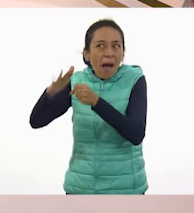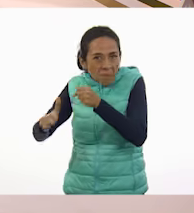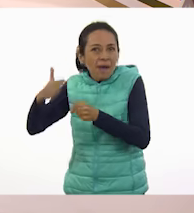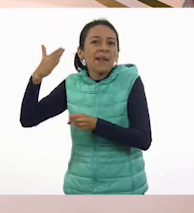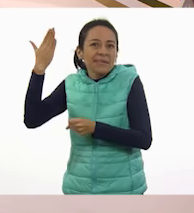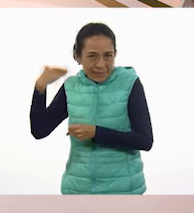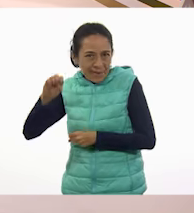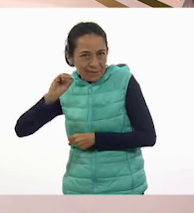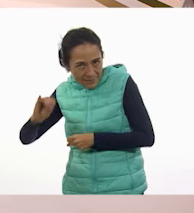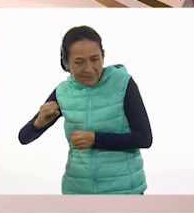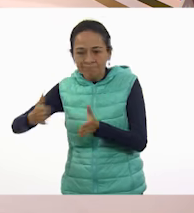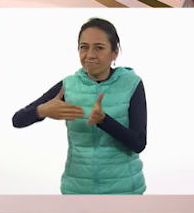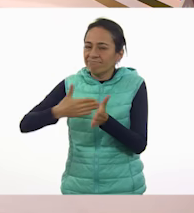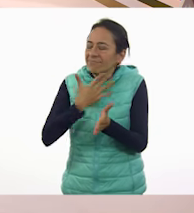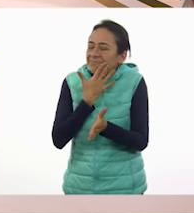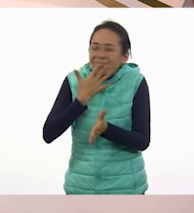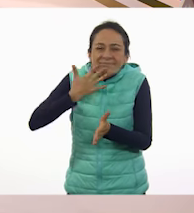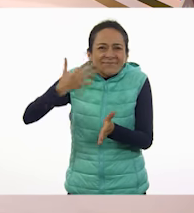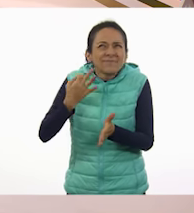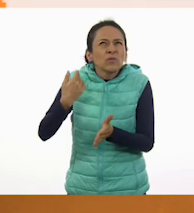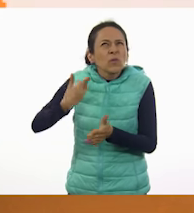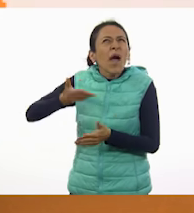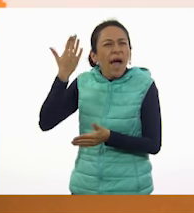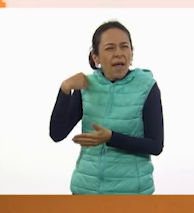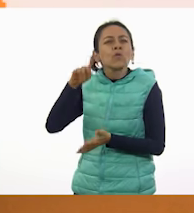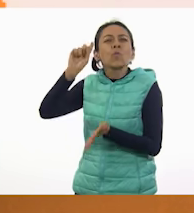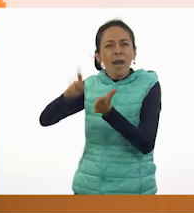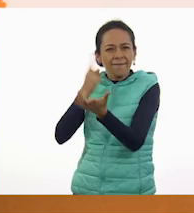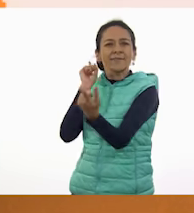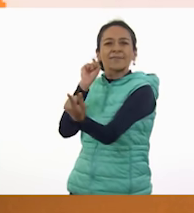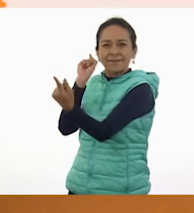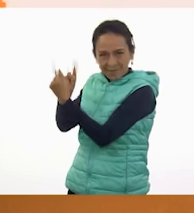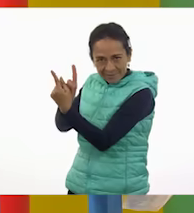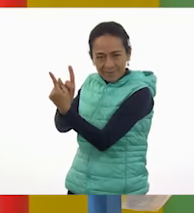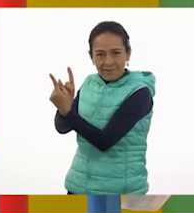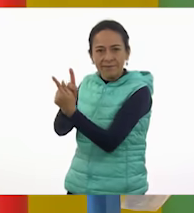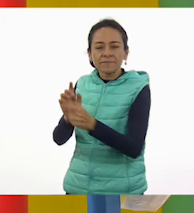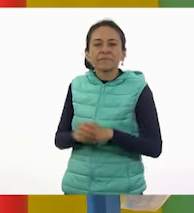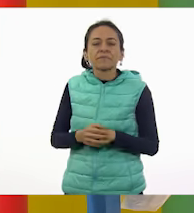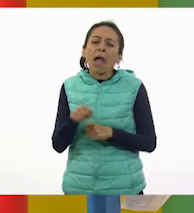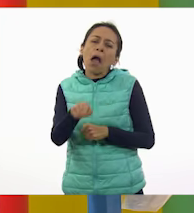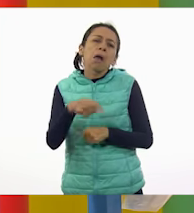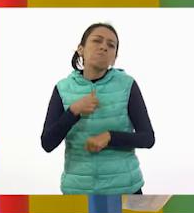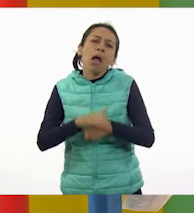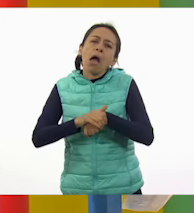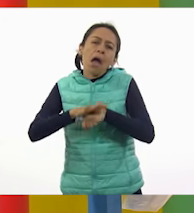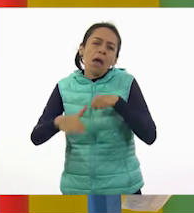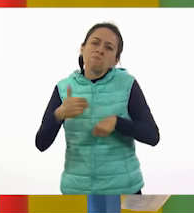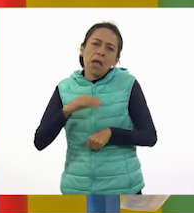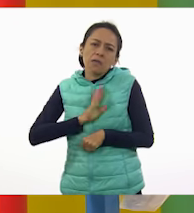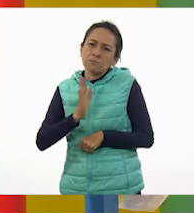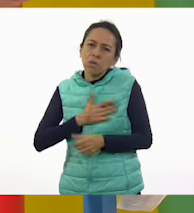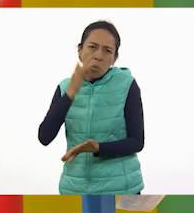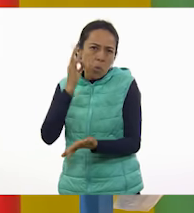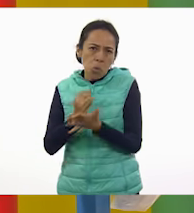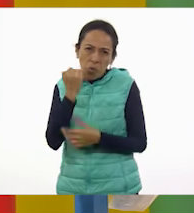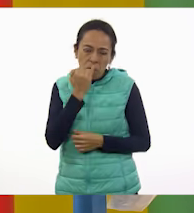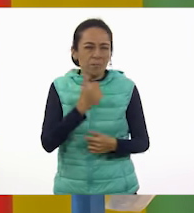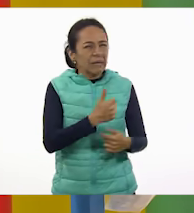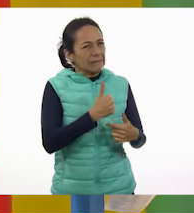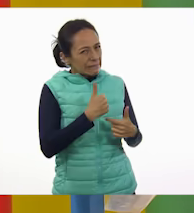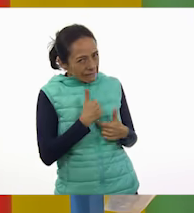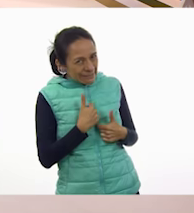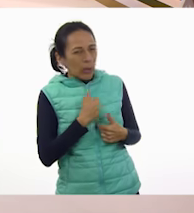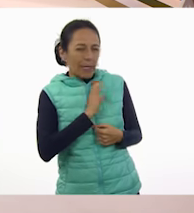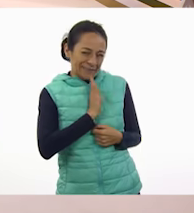la conocí. ¿Sí? Sí, ella solamente habla español. Bueno, yo hablo español y a veces medio lo hablo, se me medio traba la lengua.